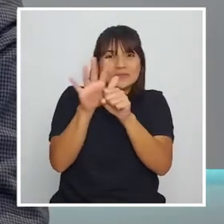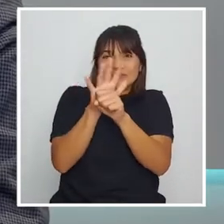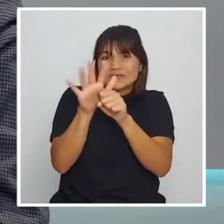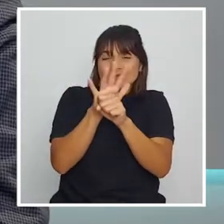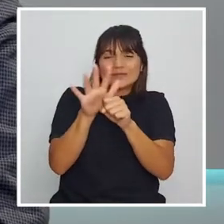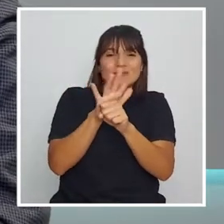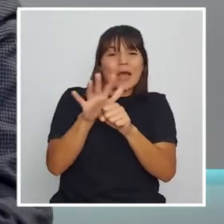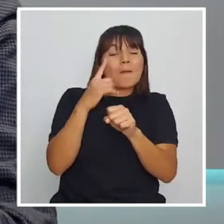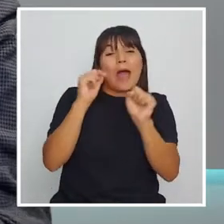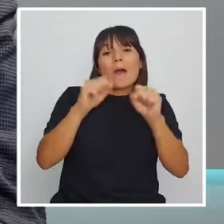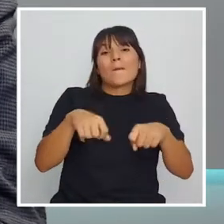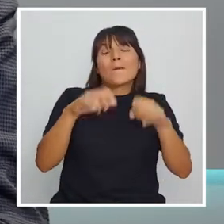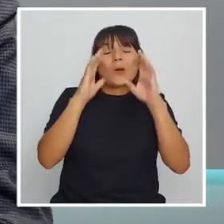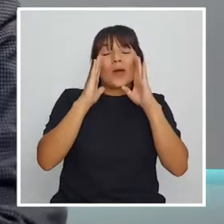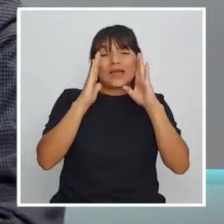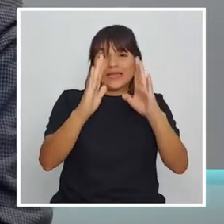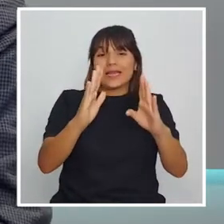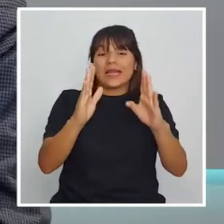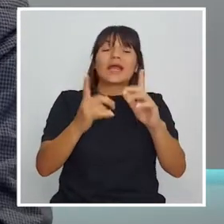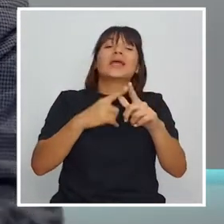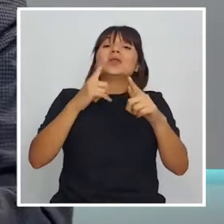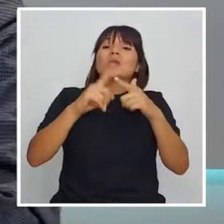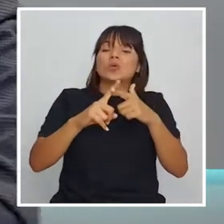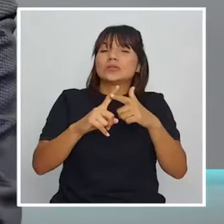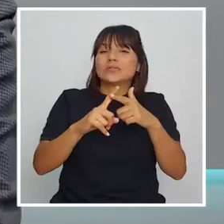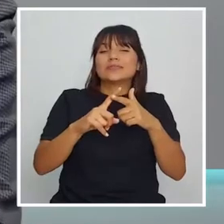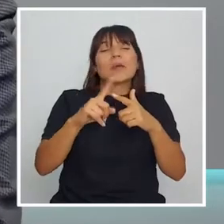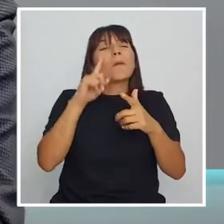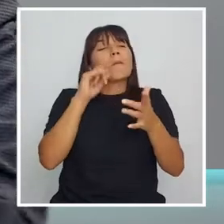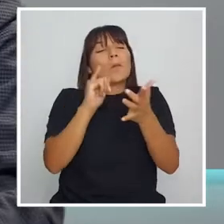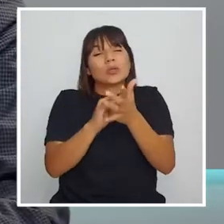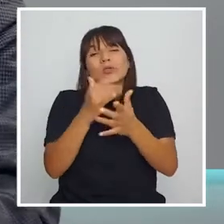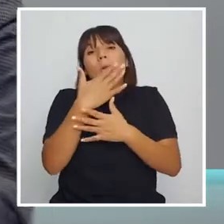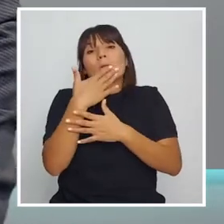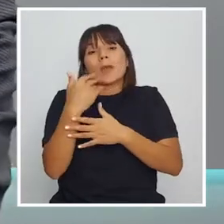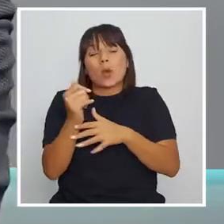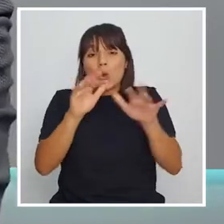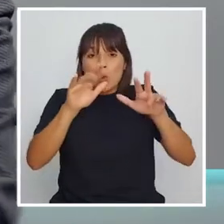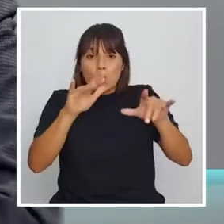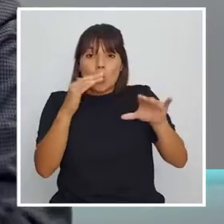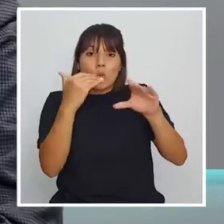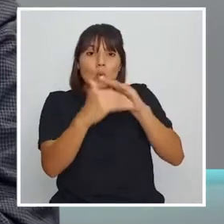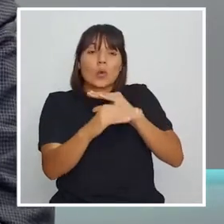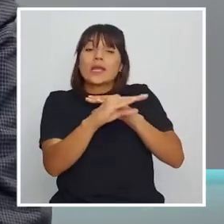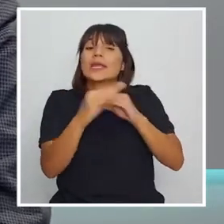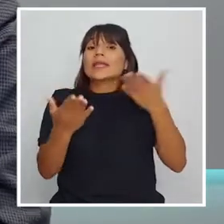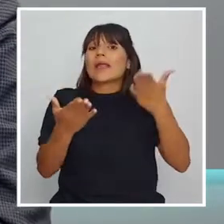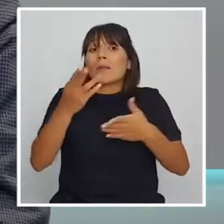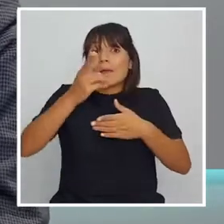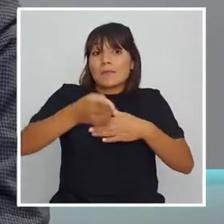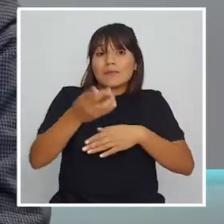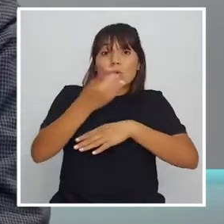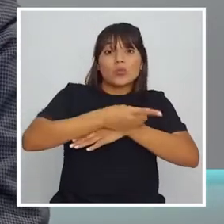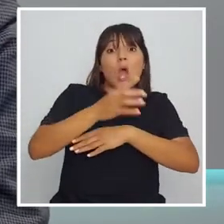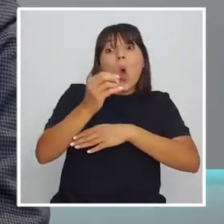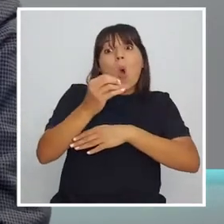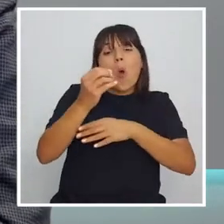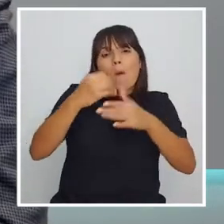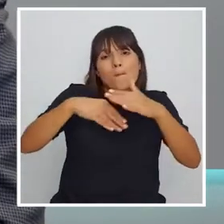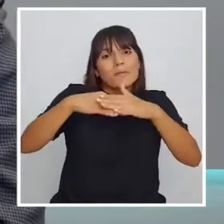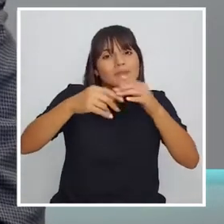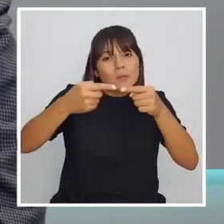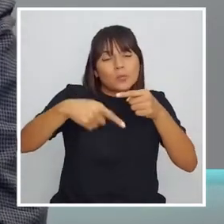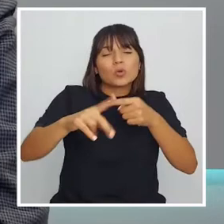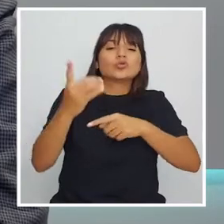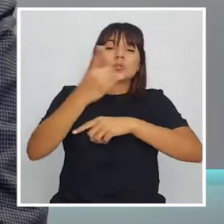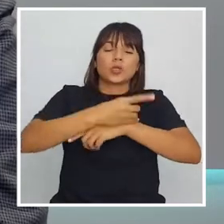y entonces por eso es más eficiente que nos escriban y posiblemente el mismo día o a más tarde al día siguiente lo orientamos.